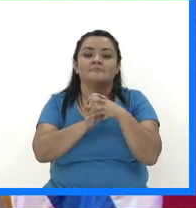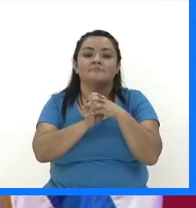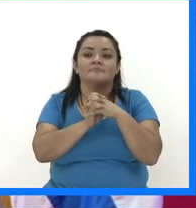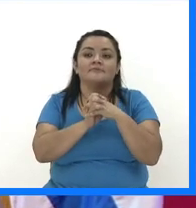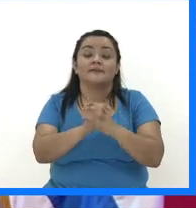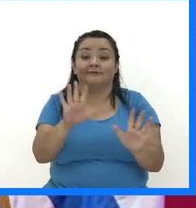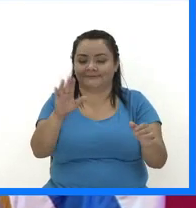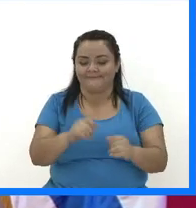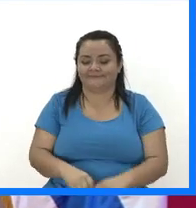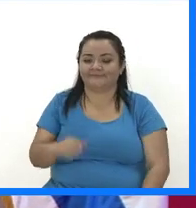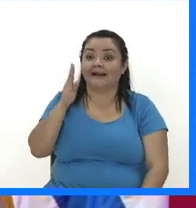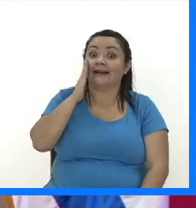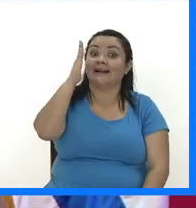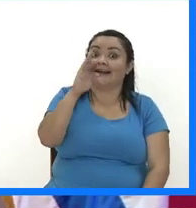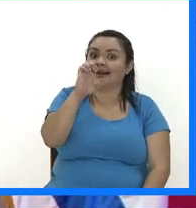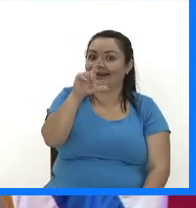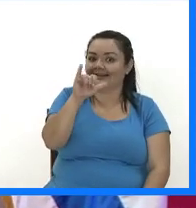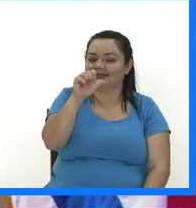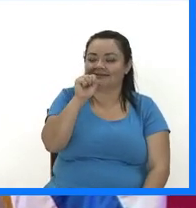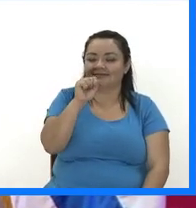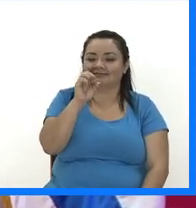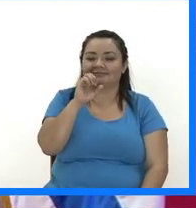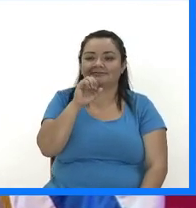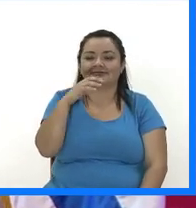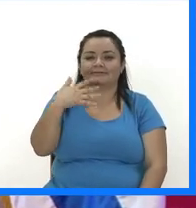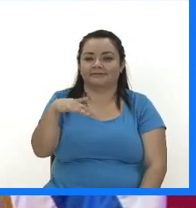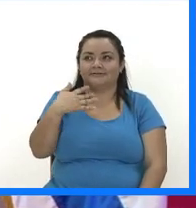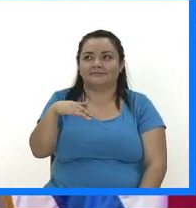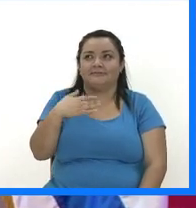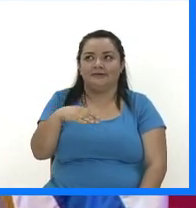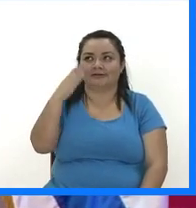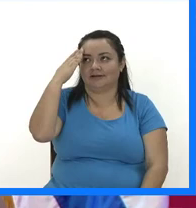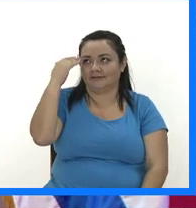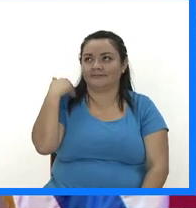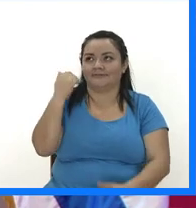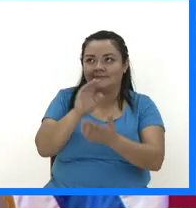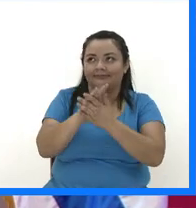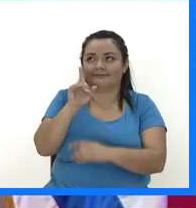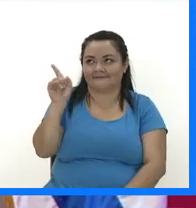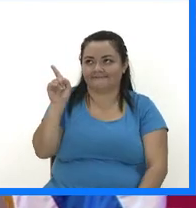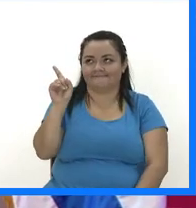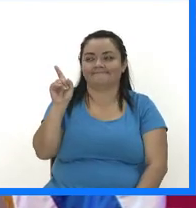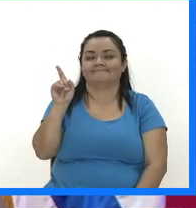y le dice el profeta espérate que la mujer mía se dé cuenta lo que está pasando